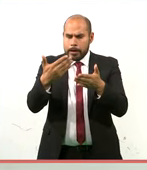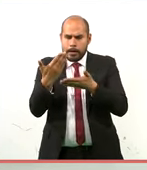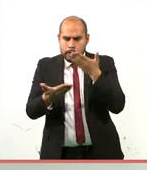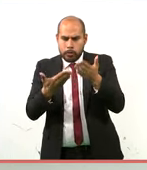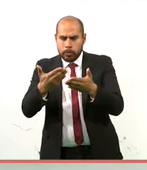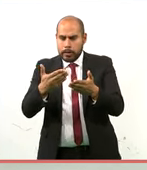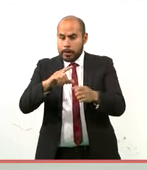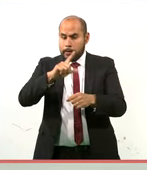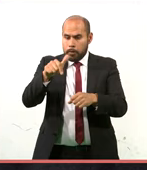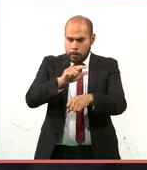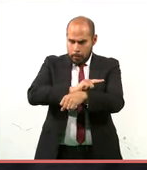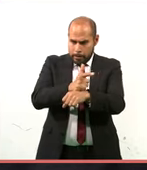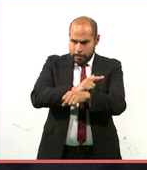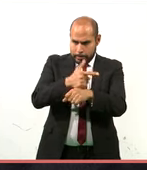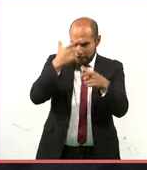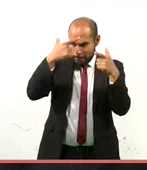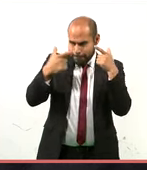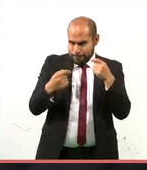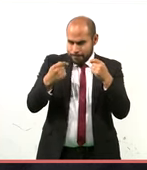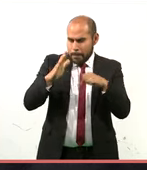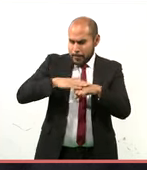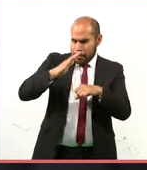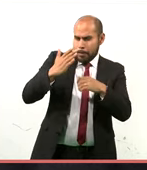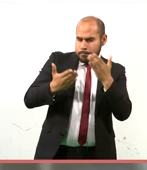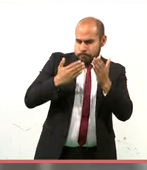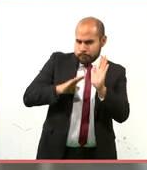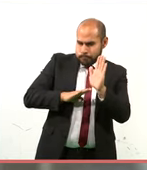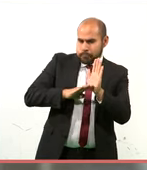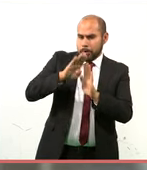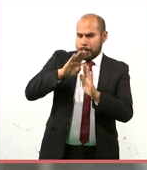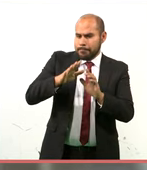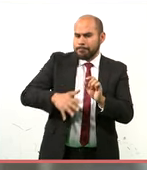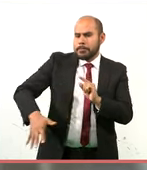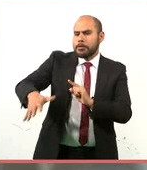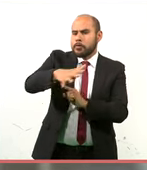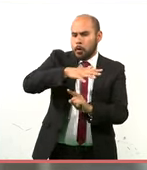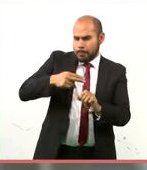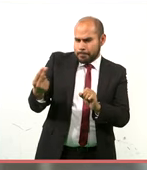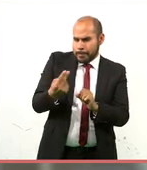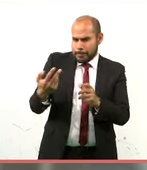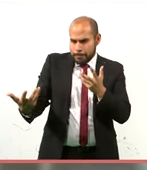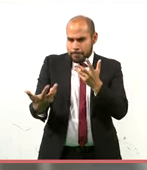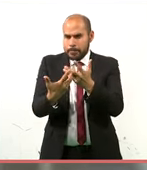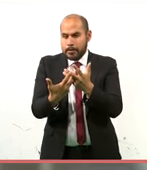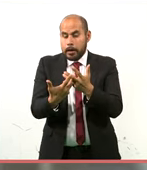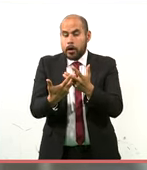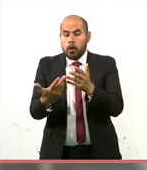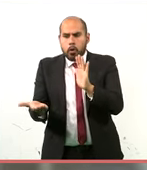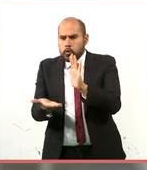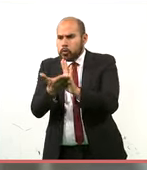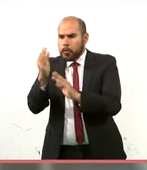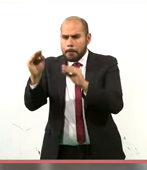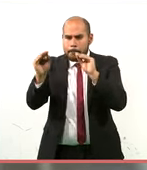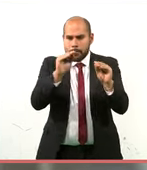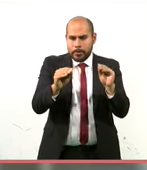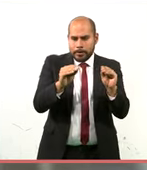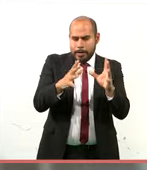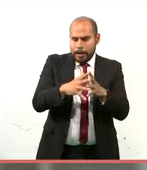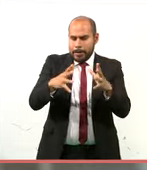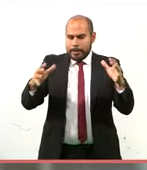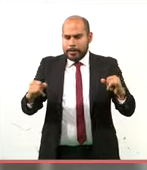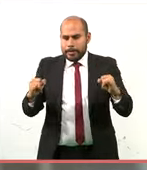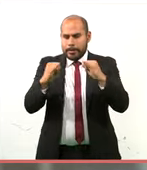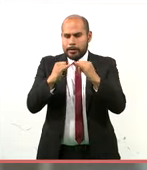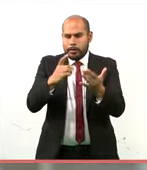las necesidades formativas que hay en el entorno. En términos de infraestructura, nos planteamos ampliar el Instituto de Diseño